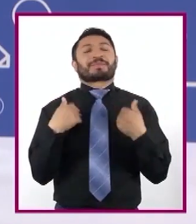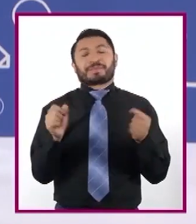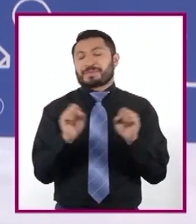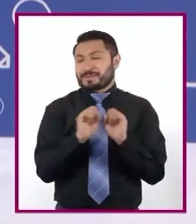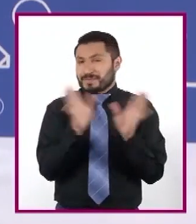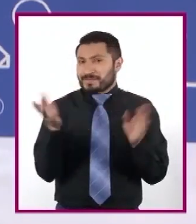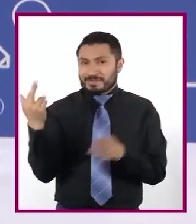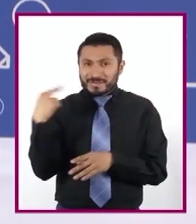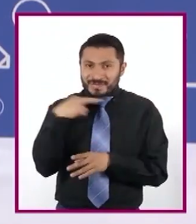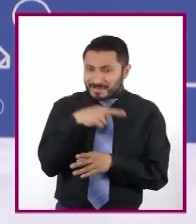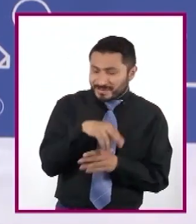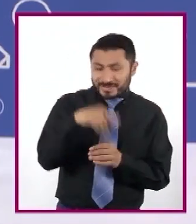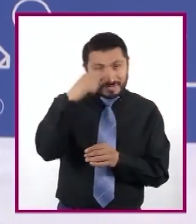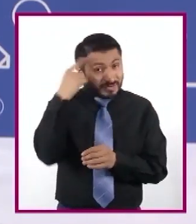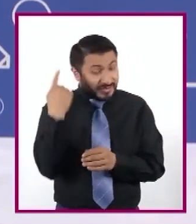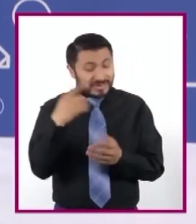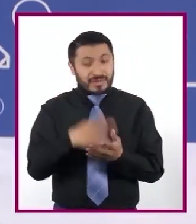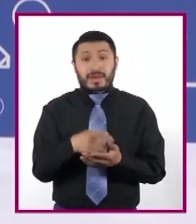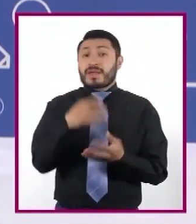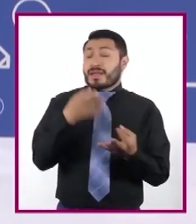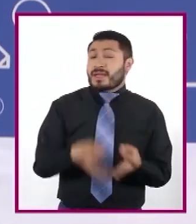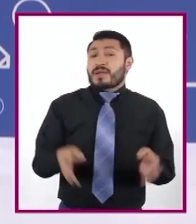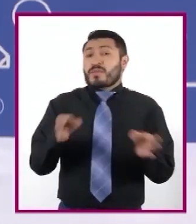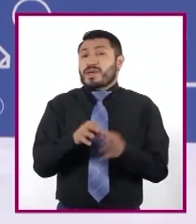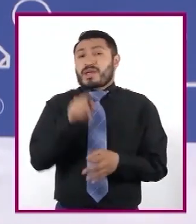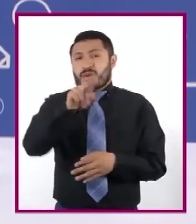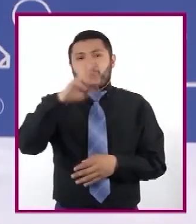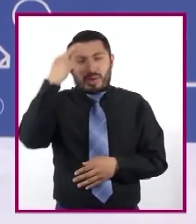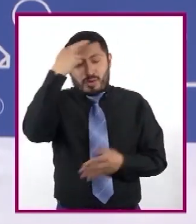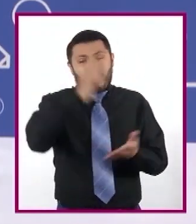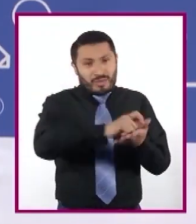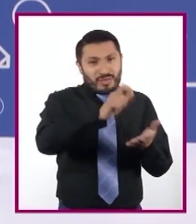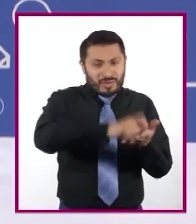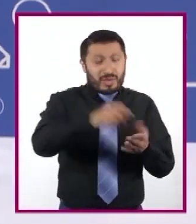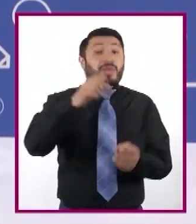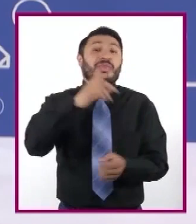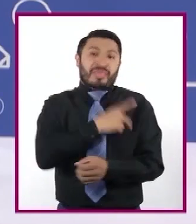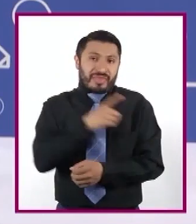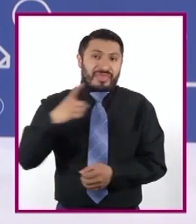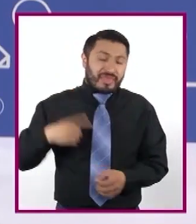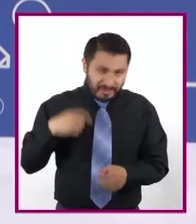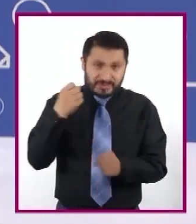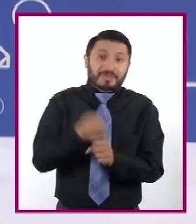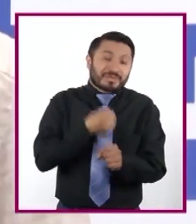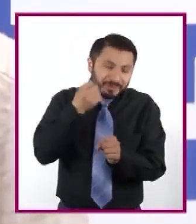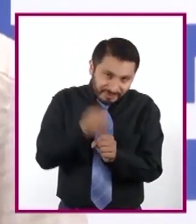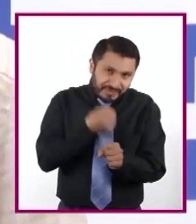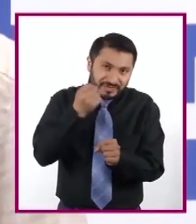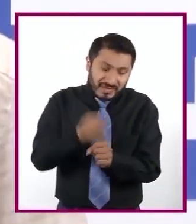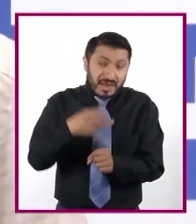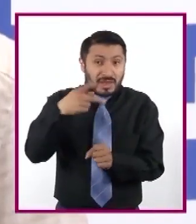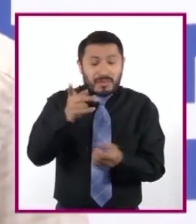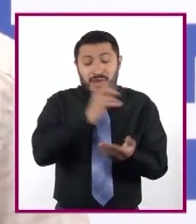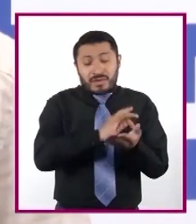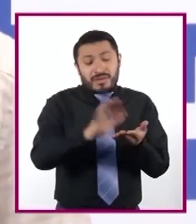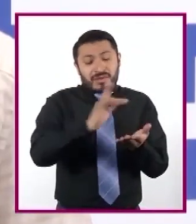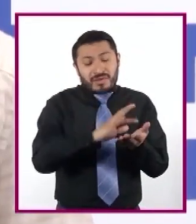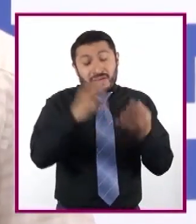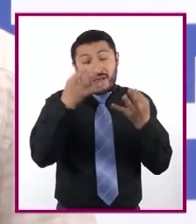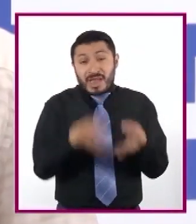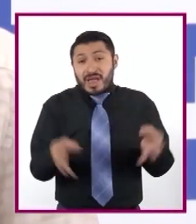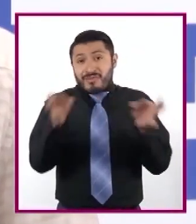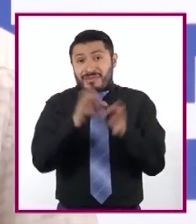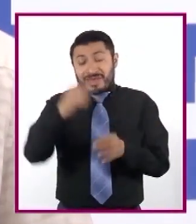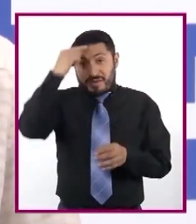cuenta que, para escribir un texto, no solamente se requiere de práctica. La lectura es fundamental para enriquecer nuestro lenguaje y